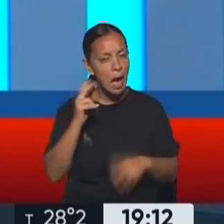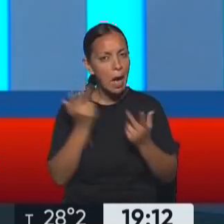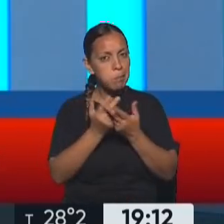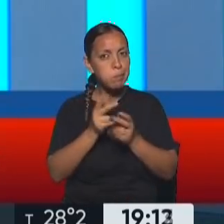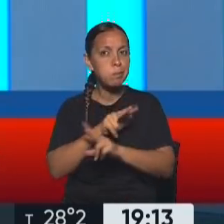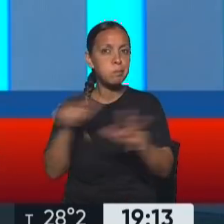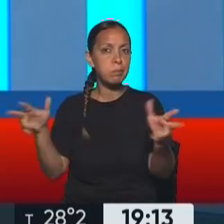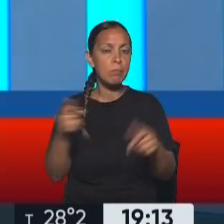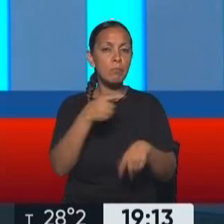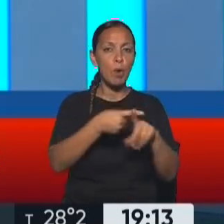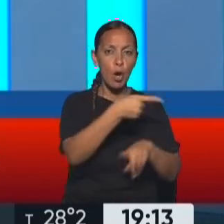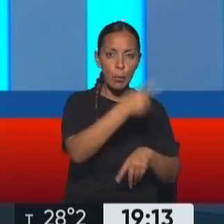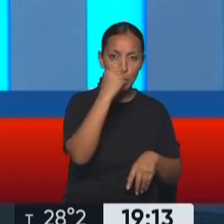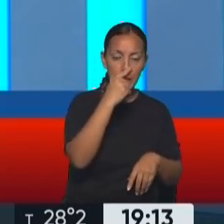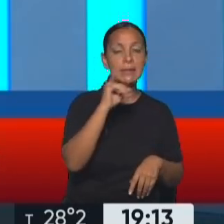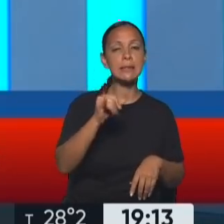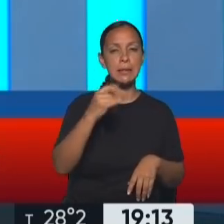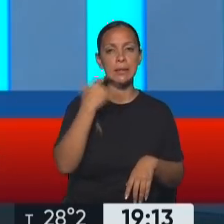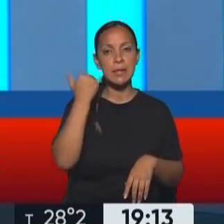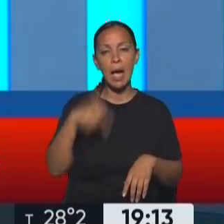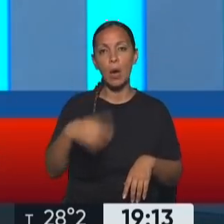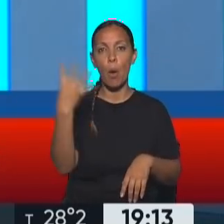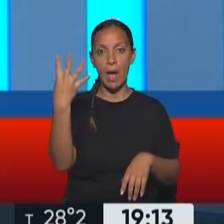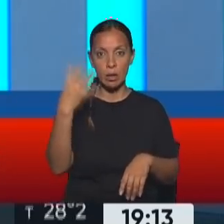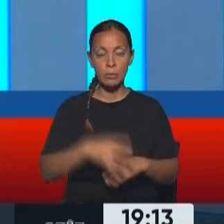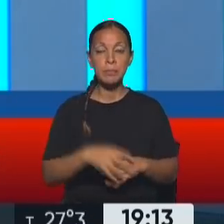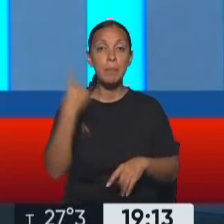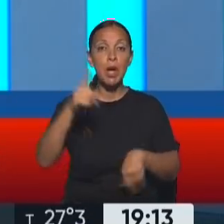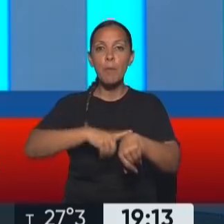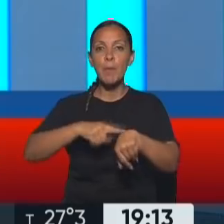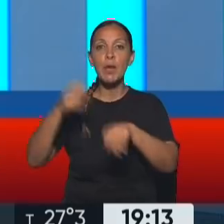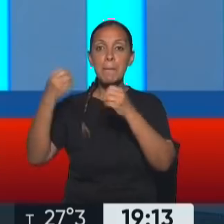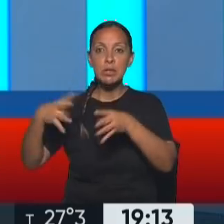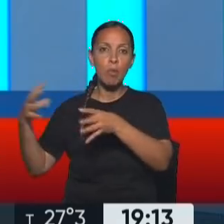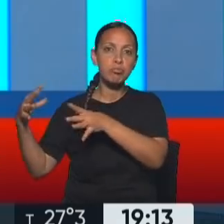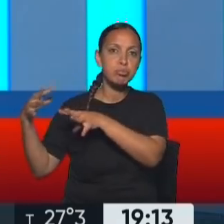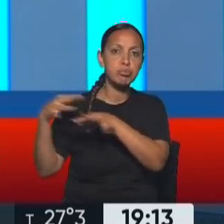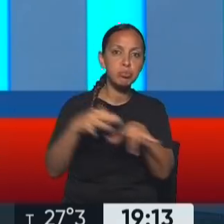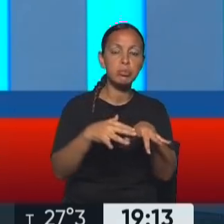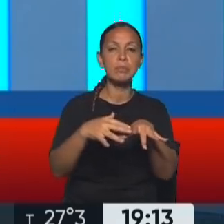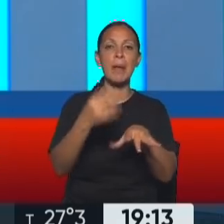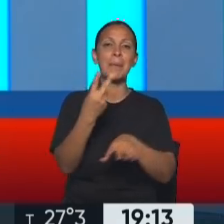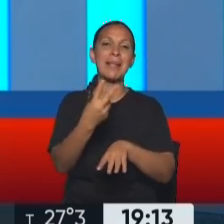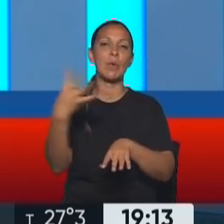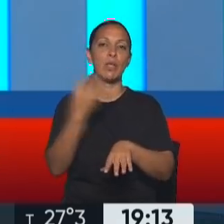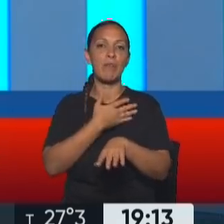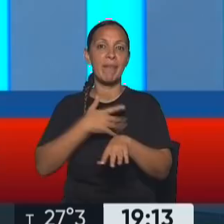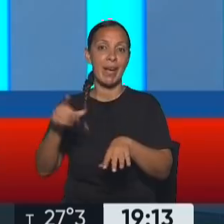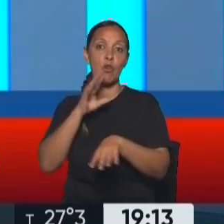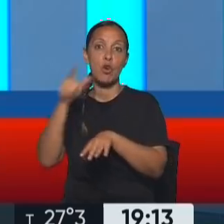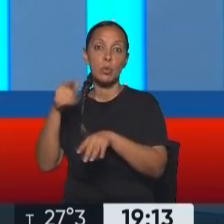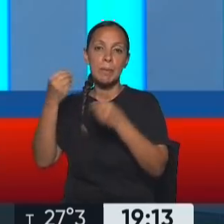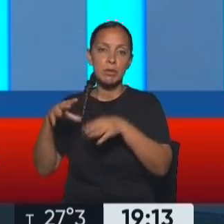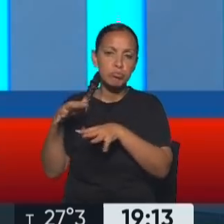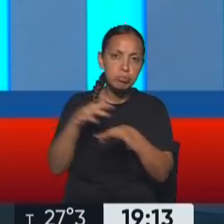Pero desde que se iniciaron el ingreso de las tropas rusas a Ucrania, es decir, el 24 de febrero. Pero se dice que hubo